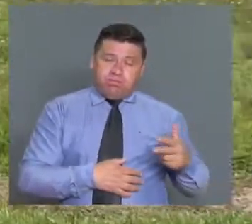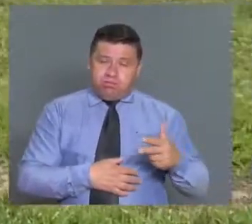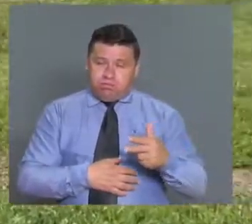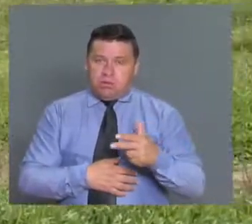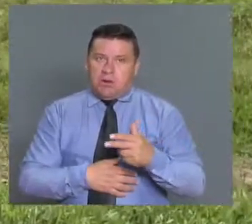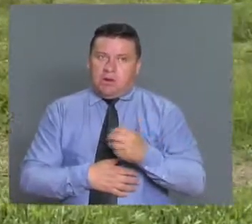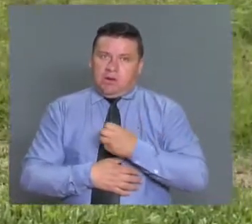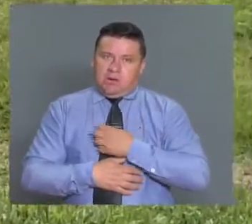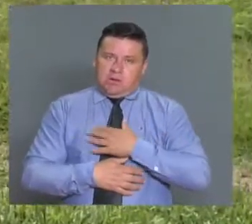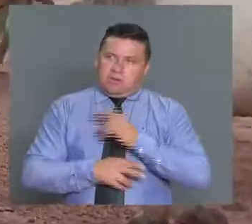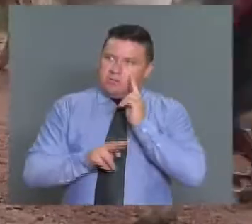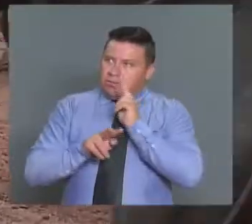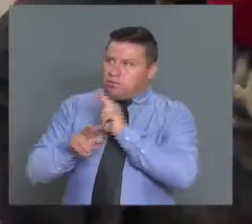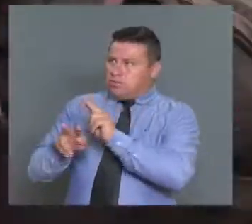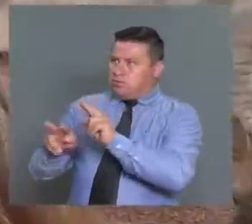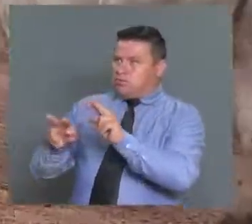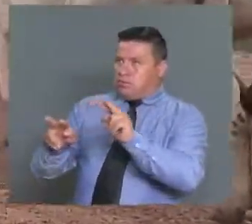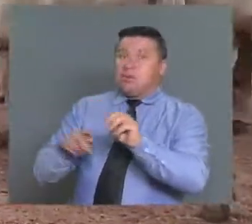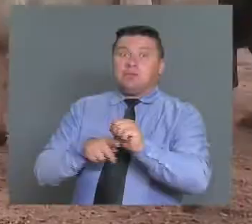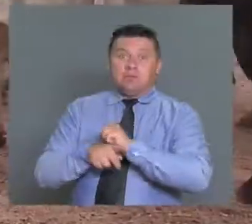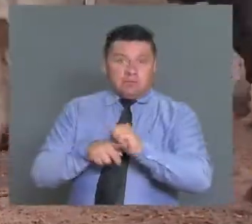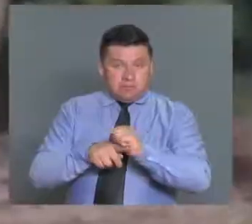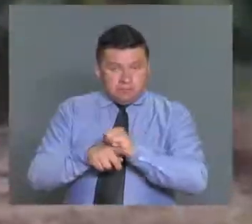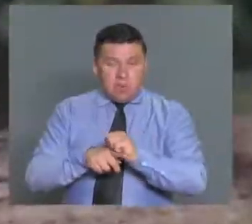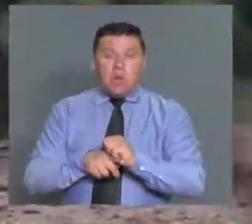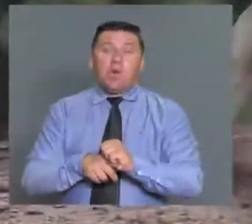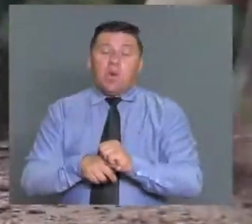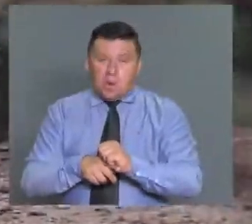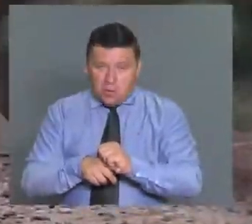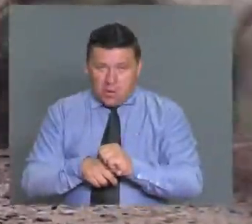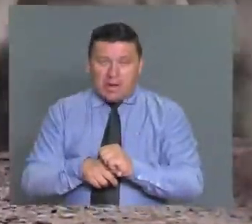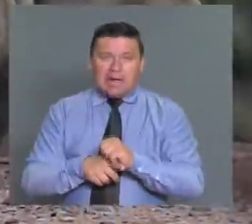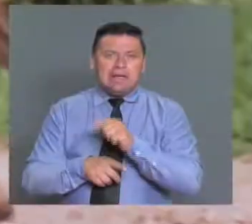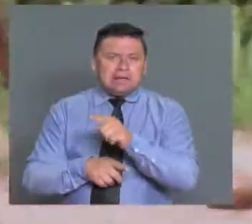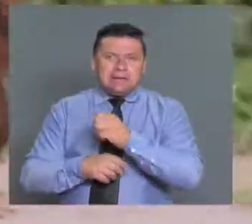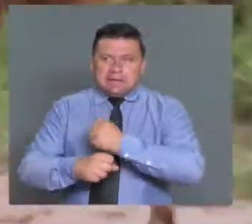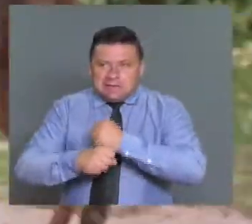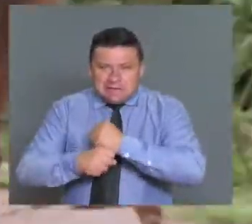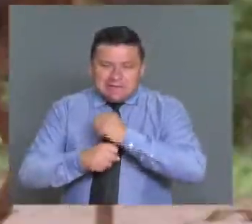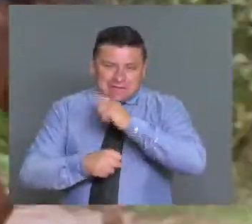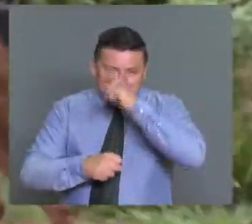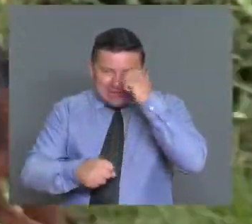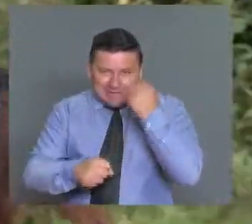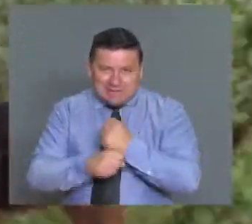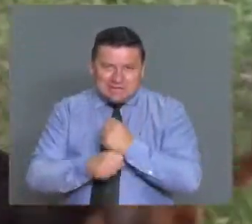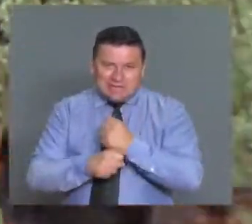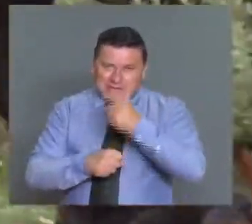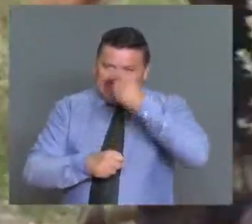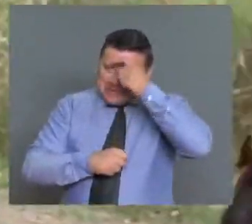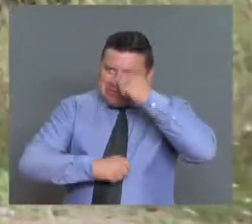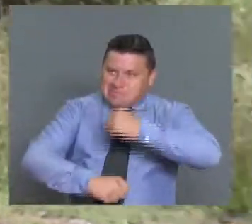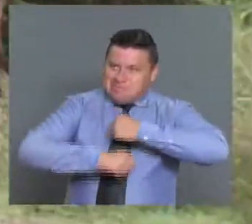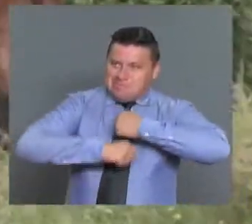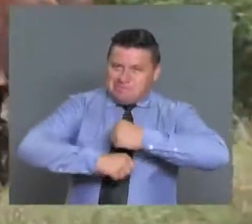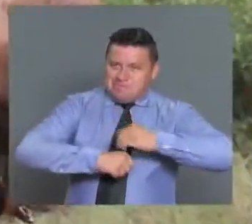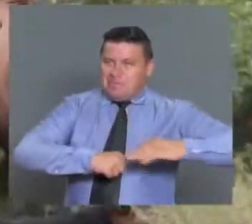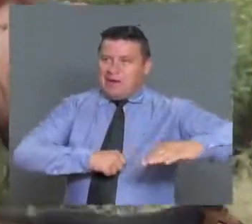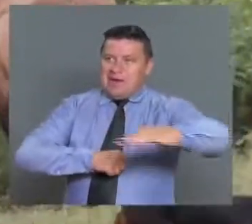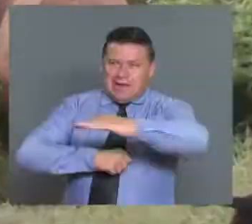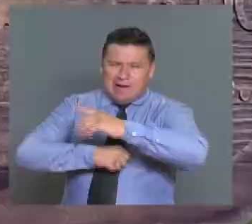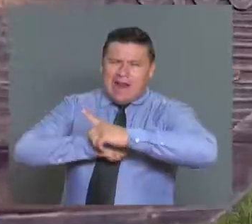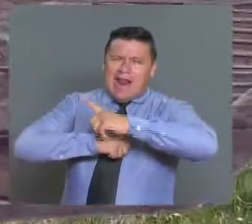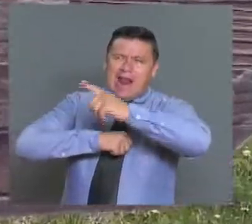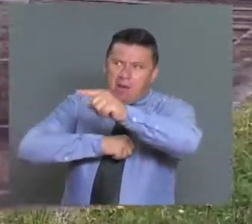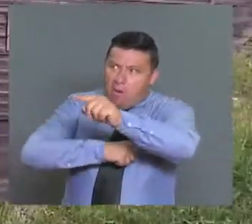con la fortuna de observar cómo aún se practica el vaquerismo en la Macarena, actividad que consiste en trasladar grandes grupos de ganado a largas